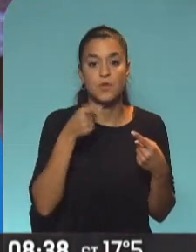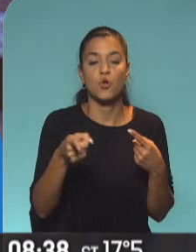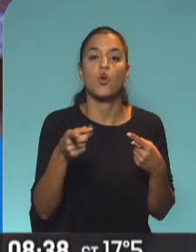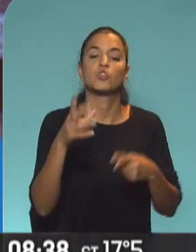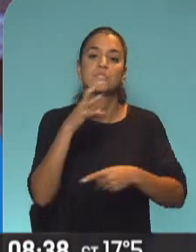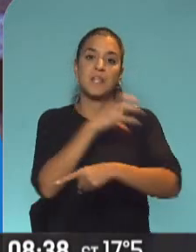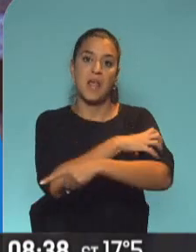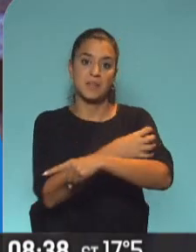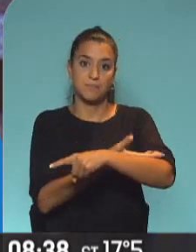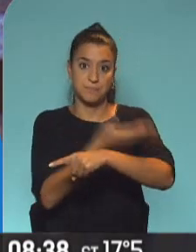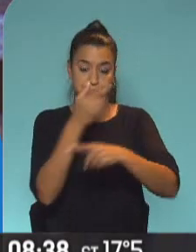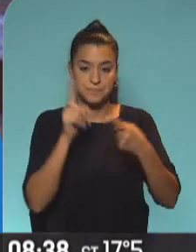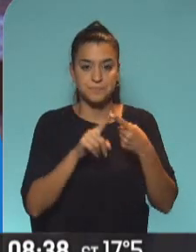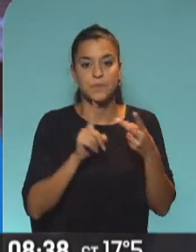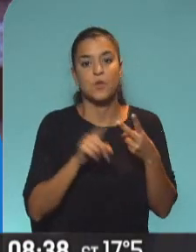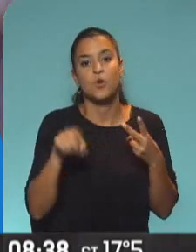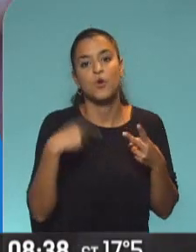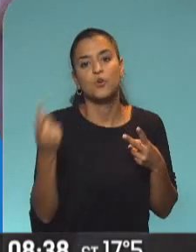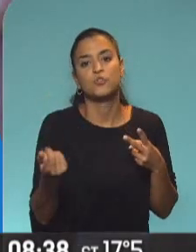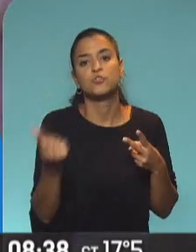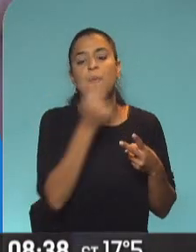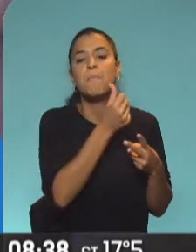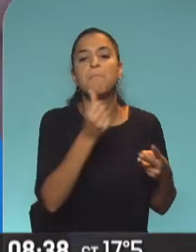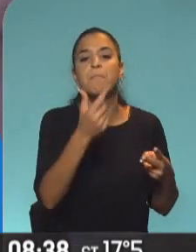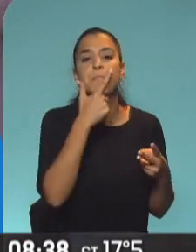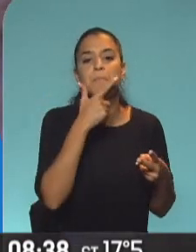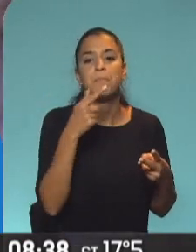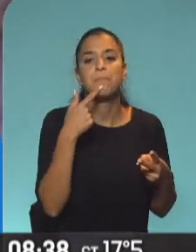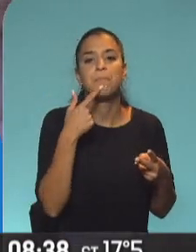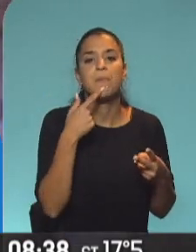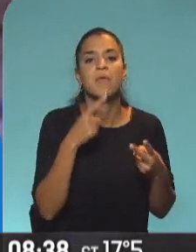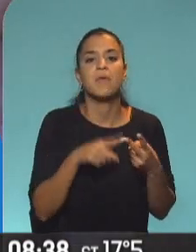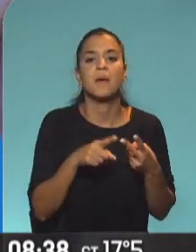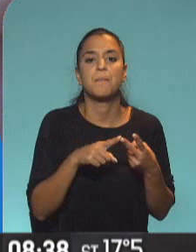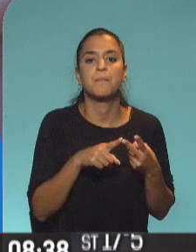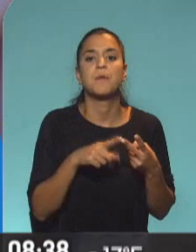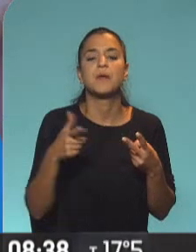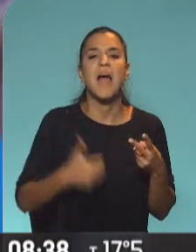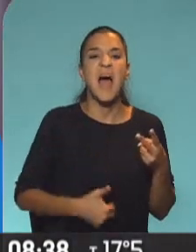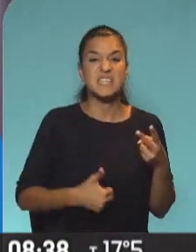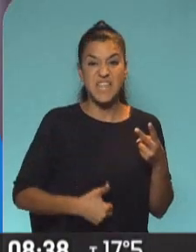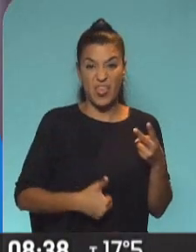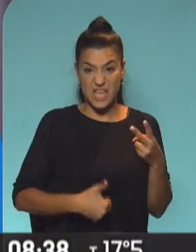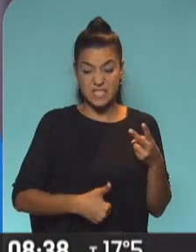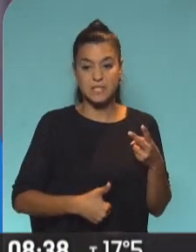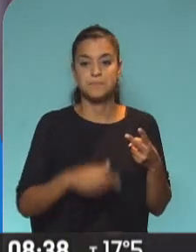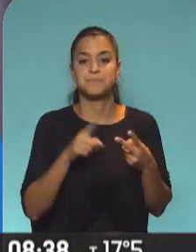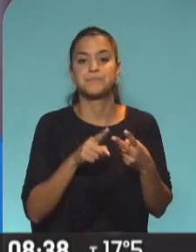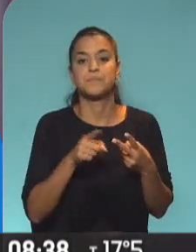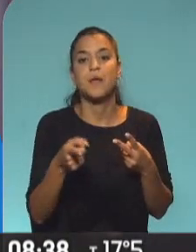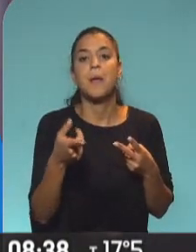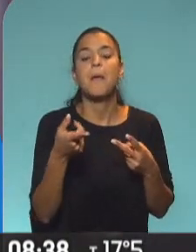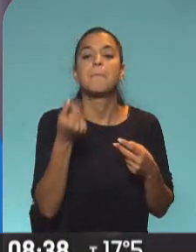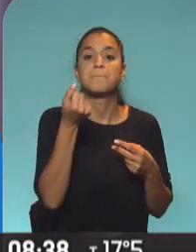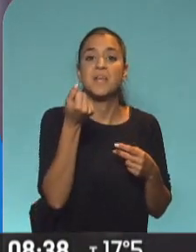antihipertensivo, y lo sé que es un medicamento, digamos, para la acidez gástrica, mantuvieron su precio, o sea,